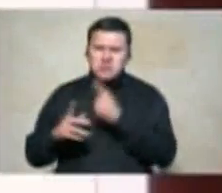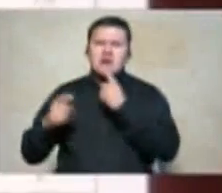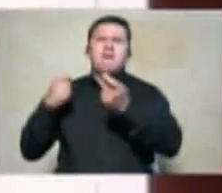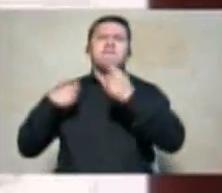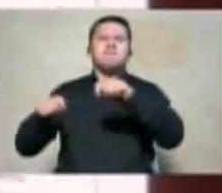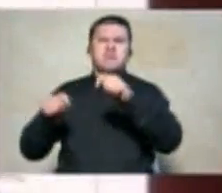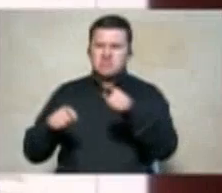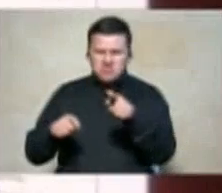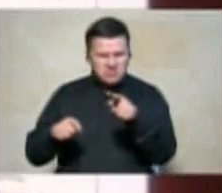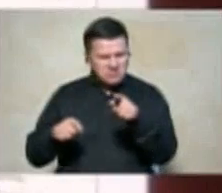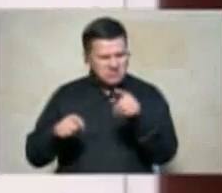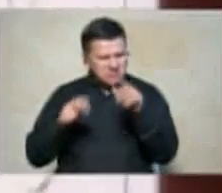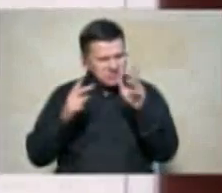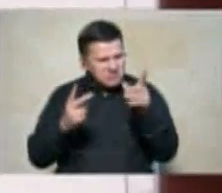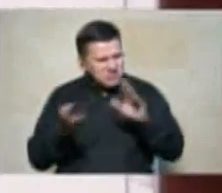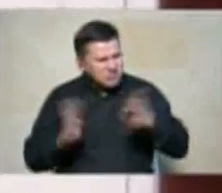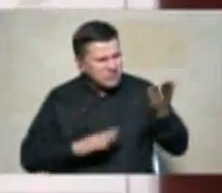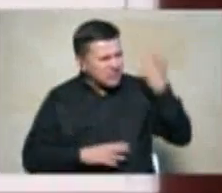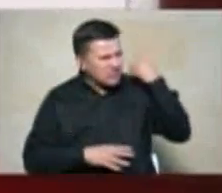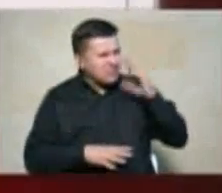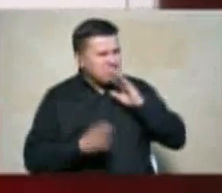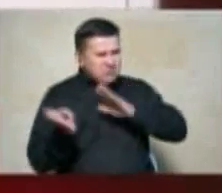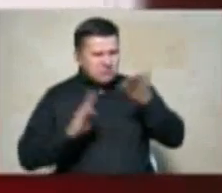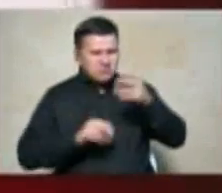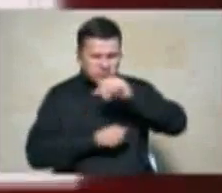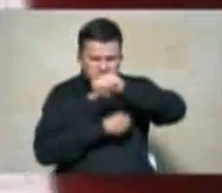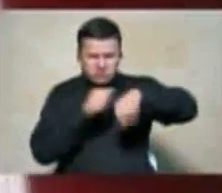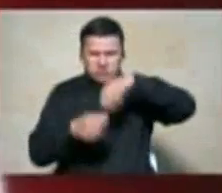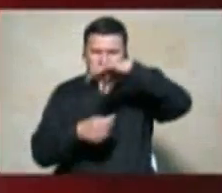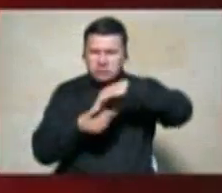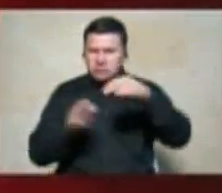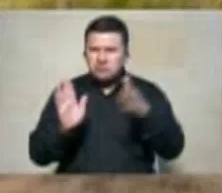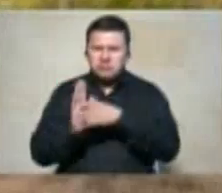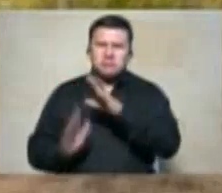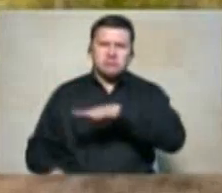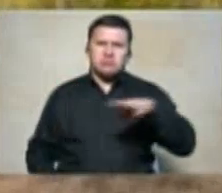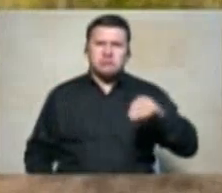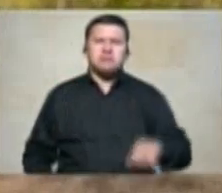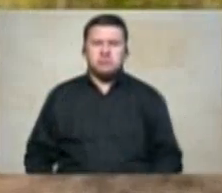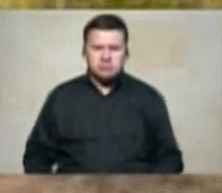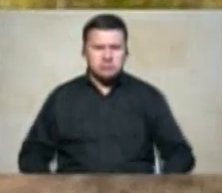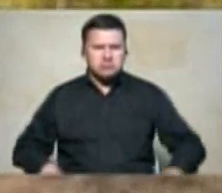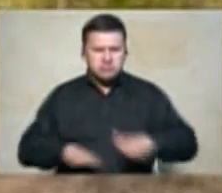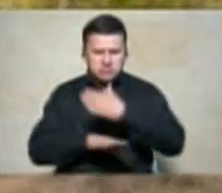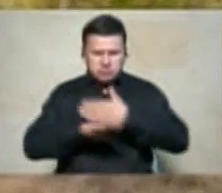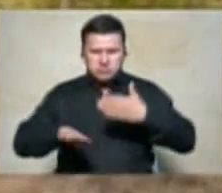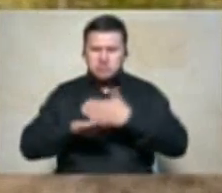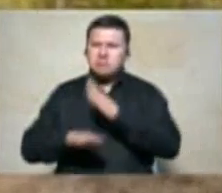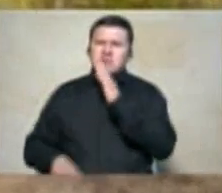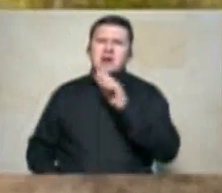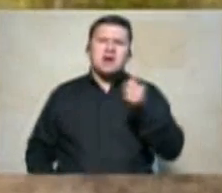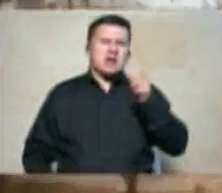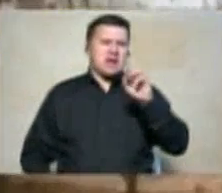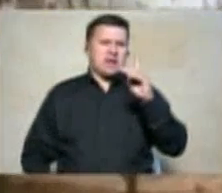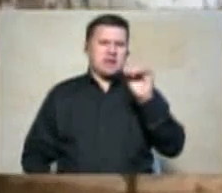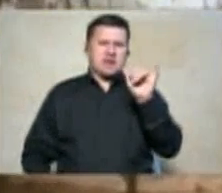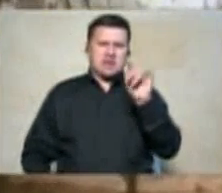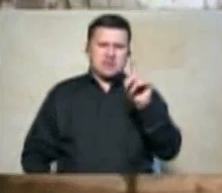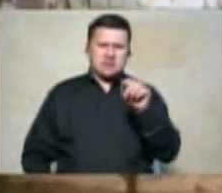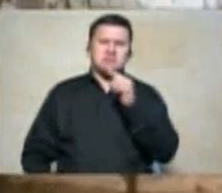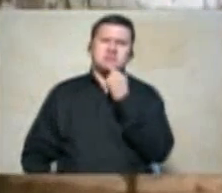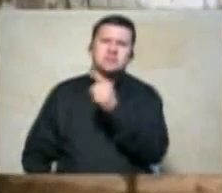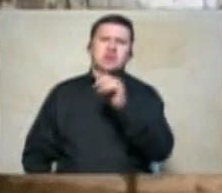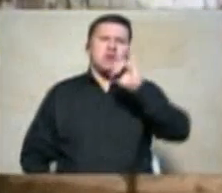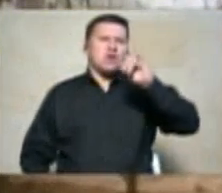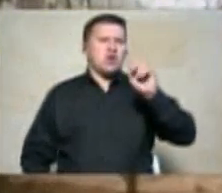el Magdalena. El predio fue vendido a Gladys Raquel de la Cruz Martínez y posteriormente a Jorge David García Varela. Los actuales ocupantes siguen reclamando